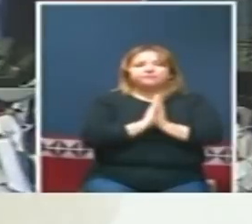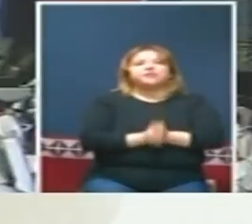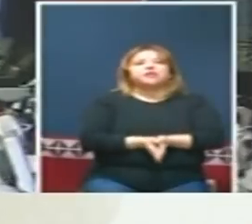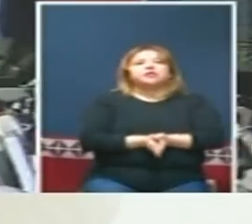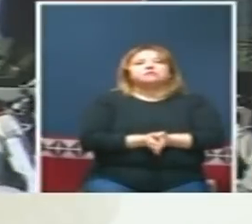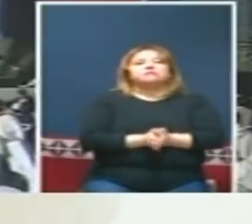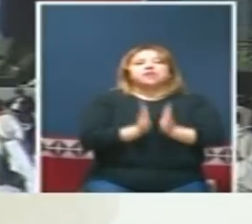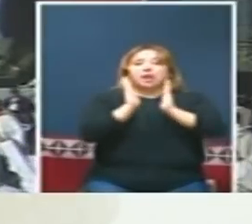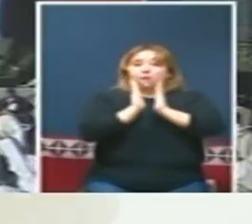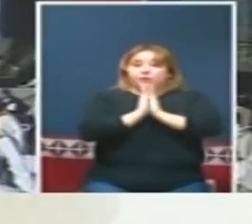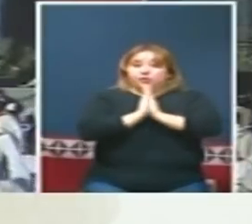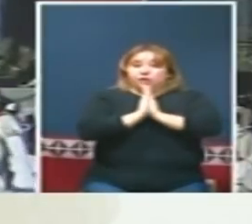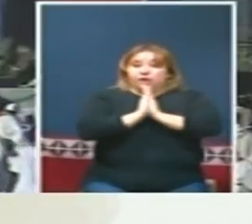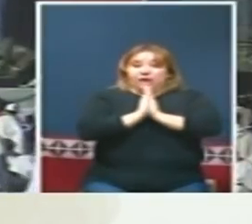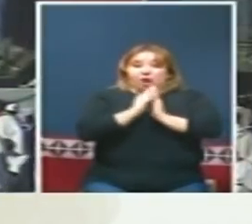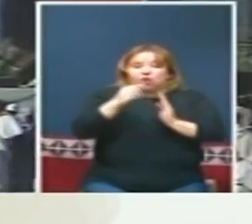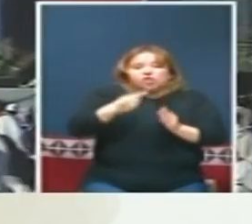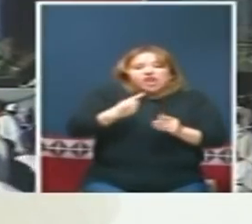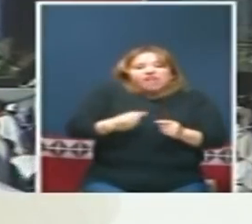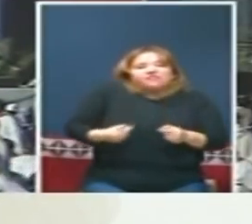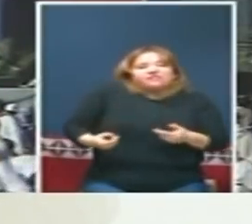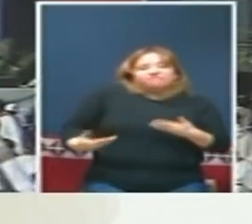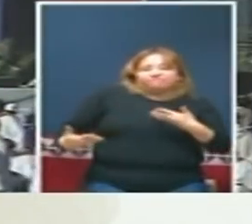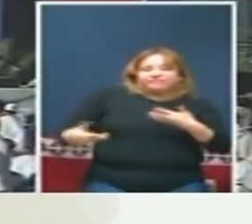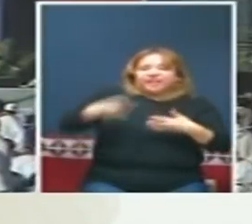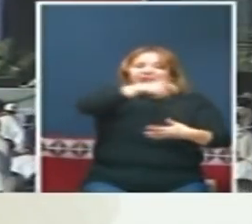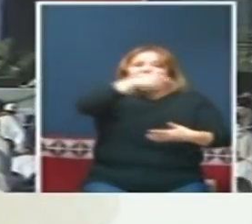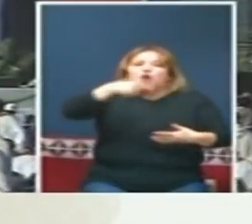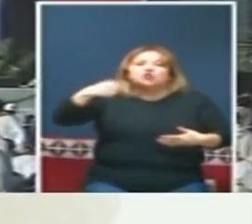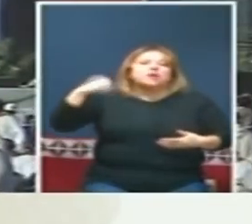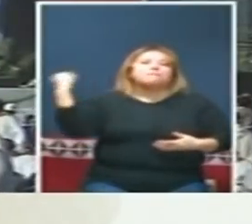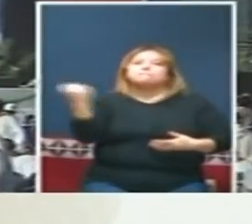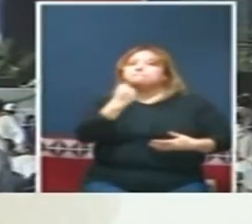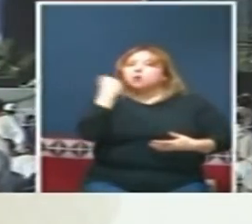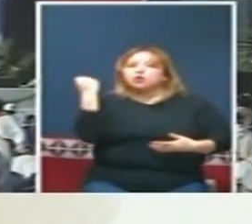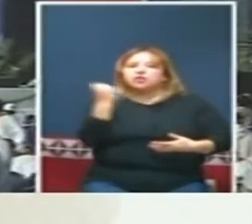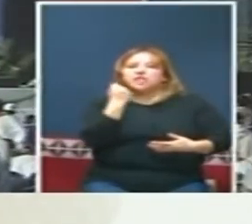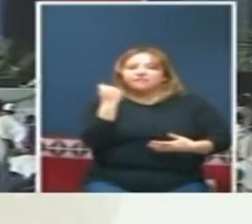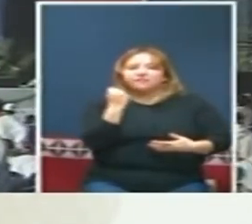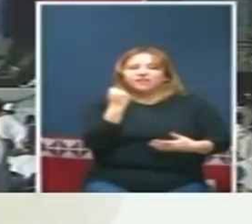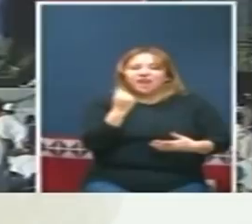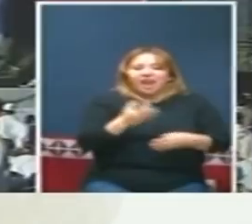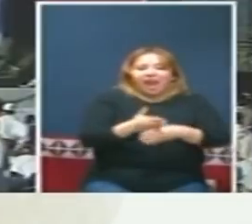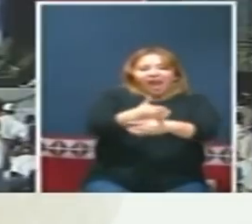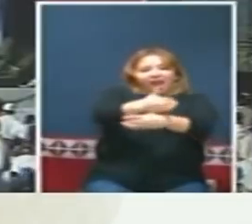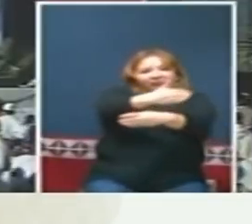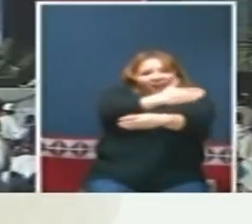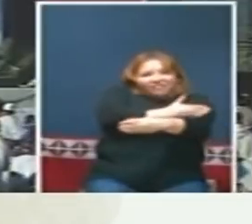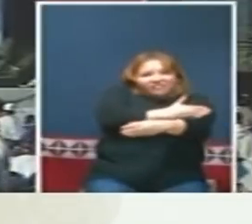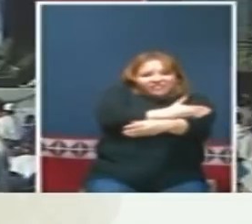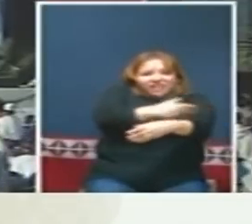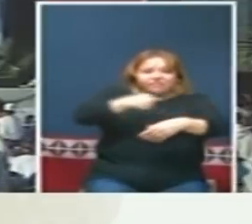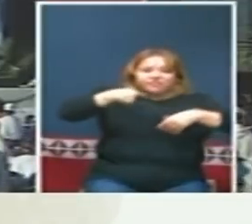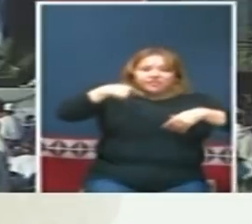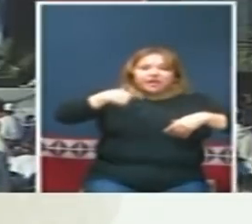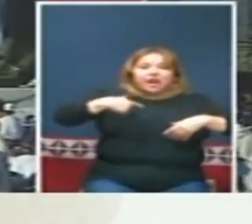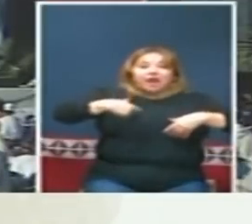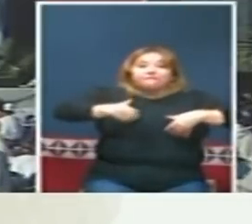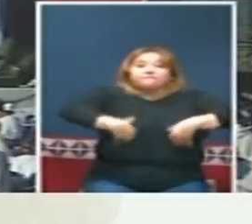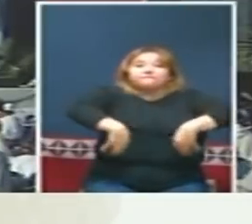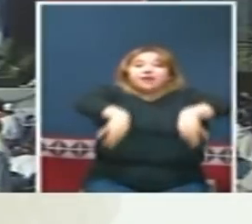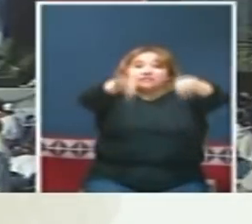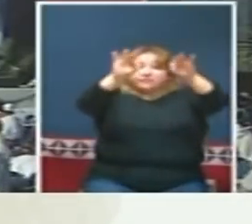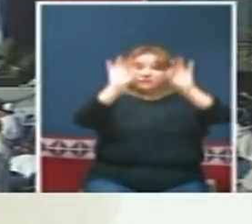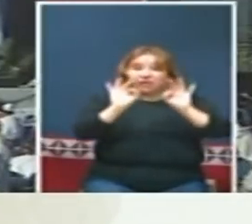la consagración de la Eucaristía, pero esto tiene un ingrediente especial y particular, que es un momento anterior a la consagración, cuando